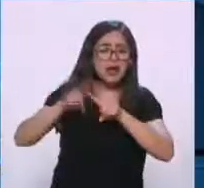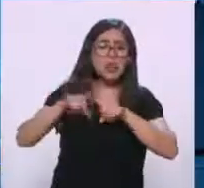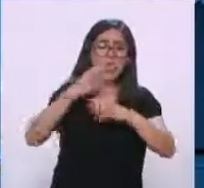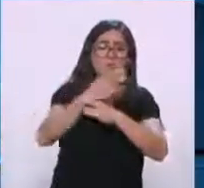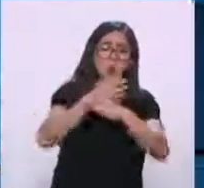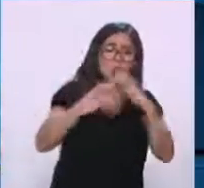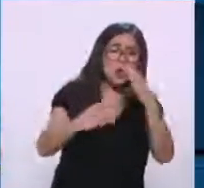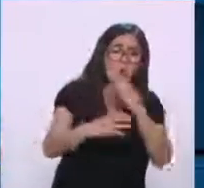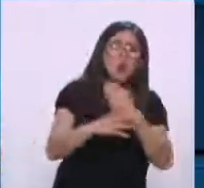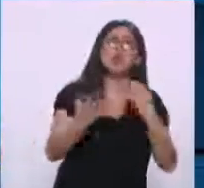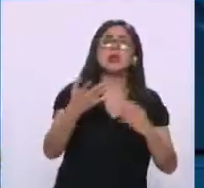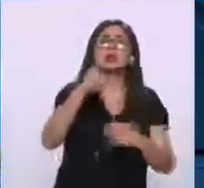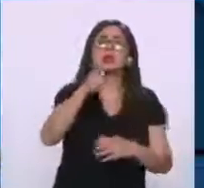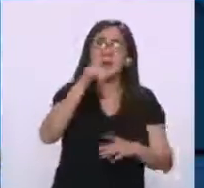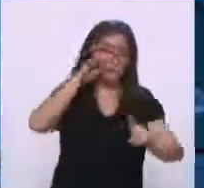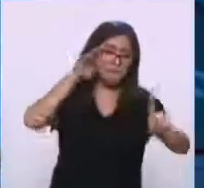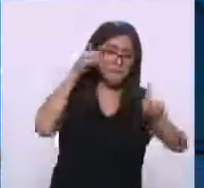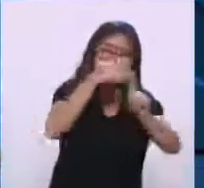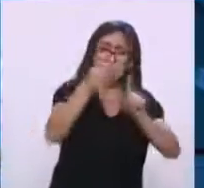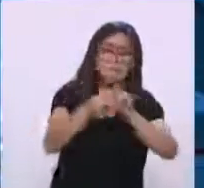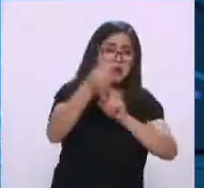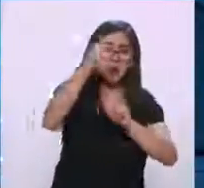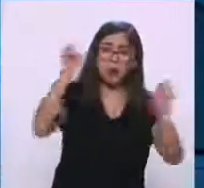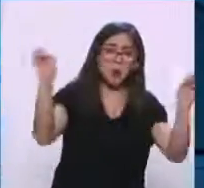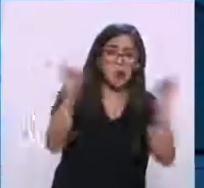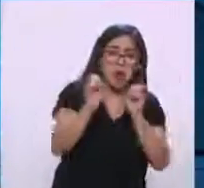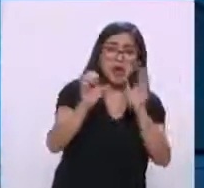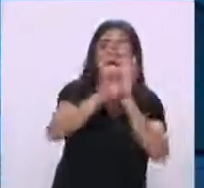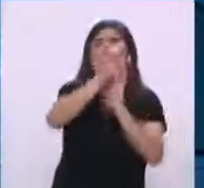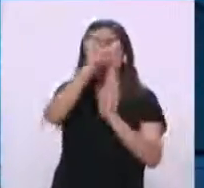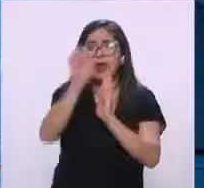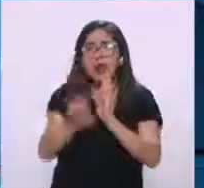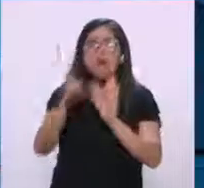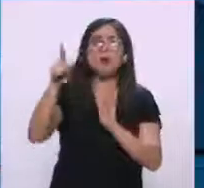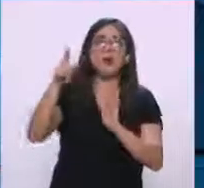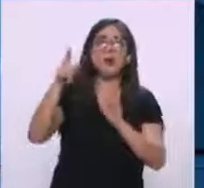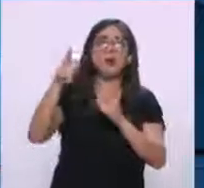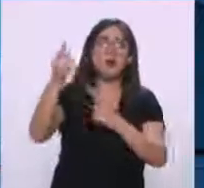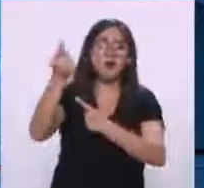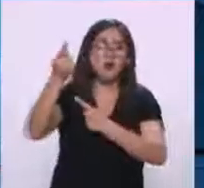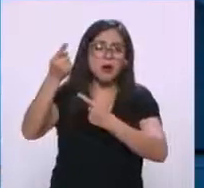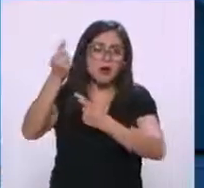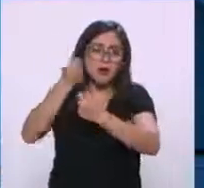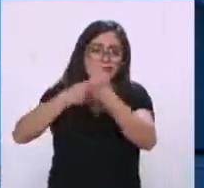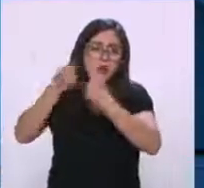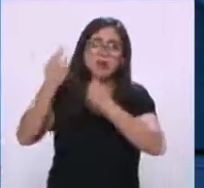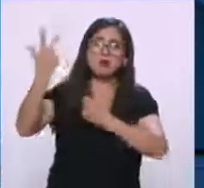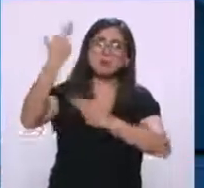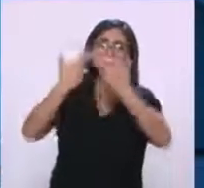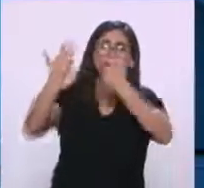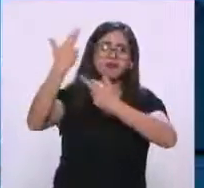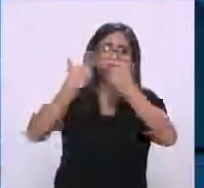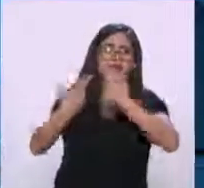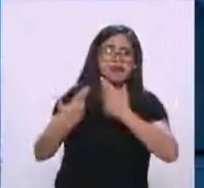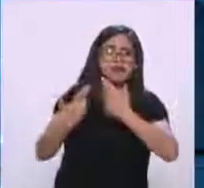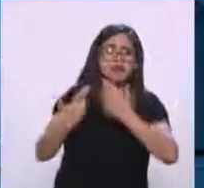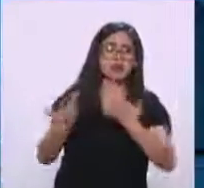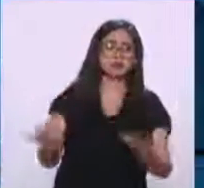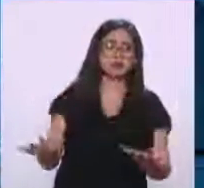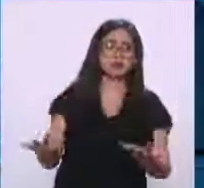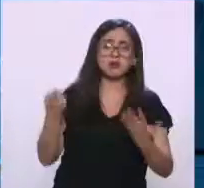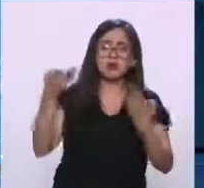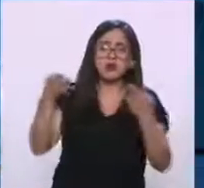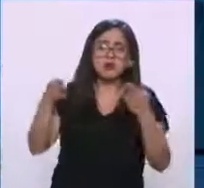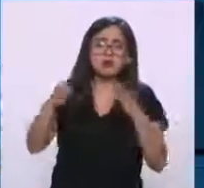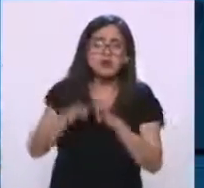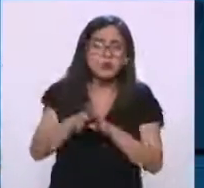no sean prioritarias, como por ejemplo podrían ser las peluquerías, ¿no? Pues se van a quedar sin clientes de aquí básicamente